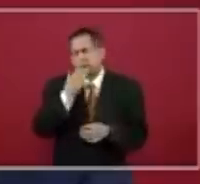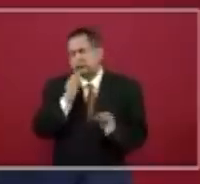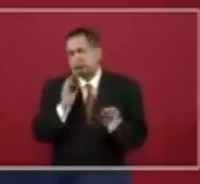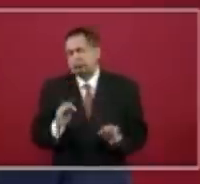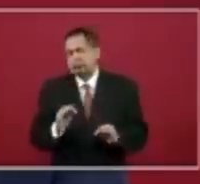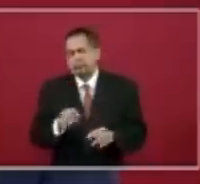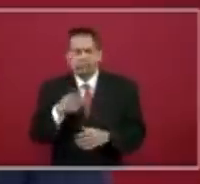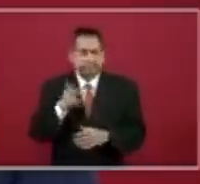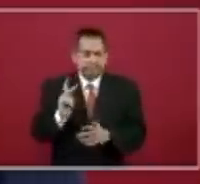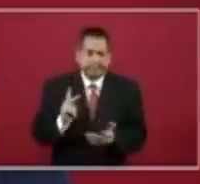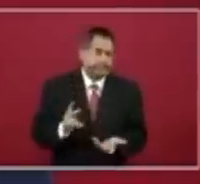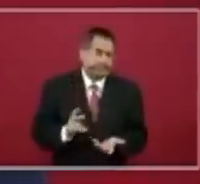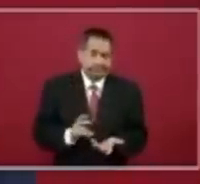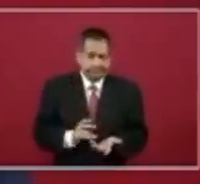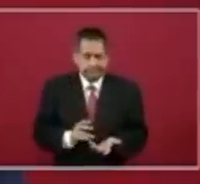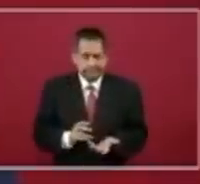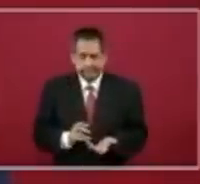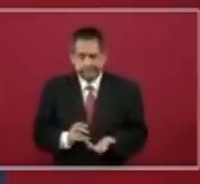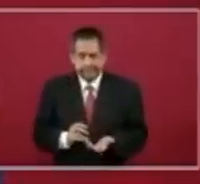pero